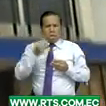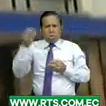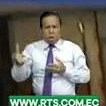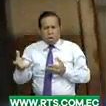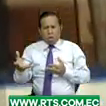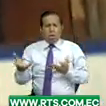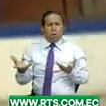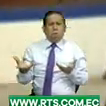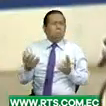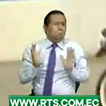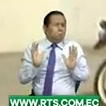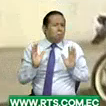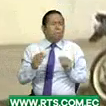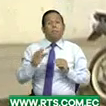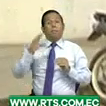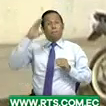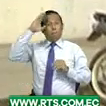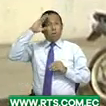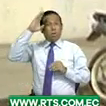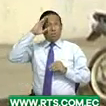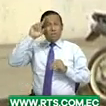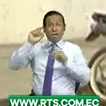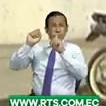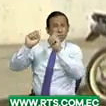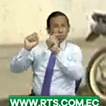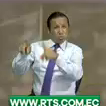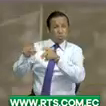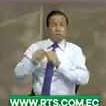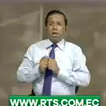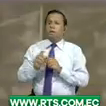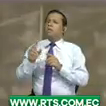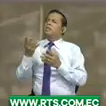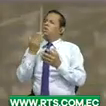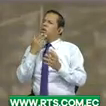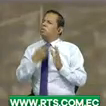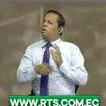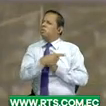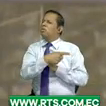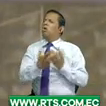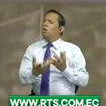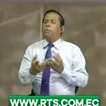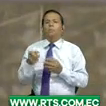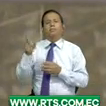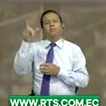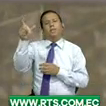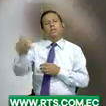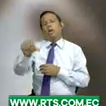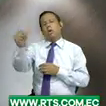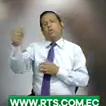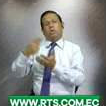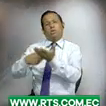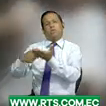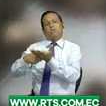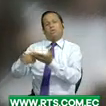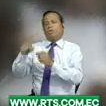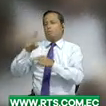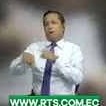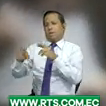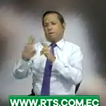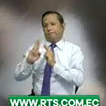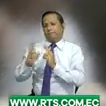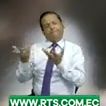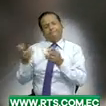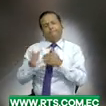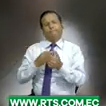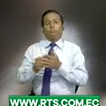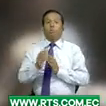Intentamos obtener una versión policial en ese destacamento, pero el encargado se encontraba en una reunión en otro cantón. Y así sus padres y también su abuela